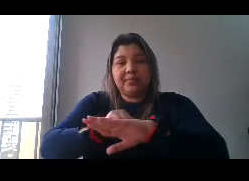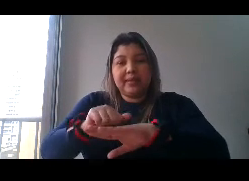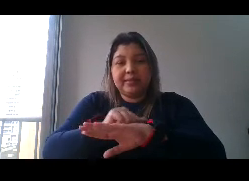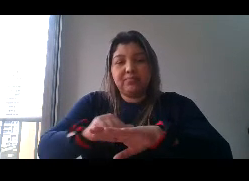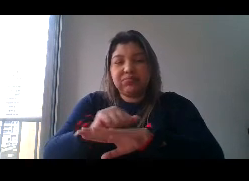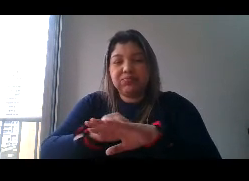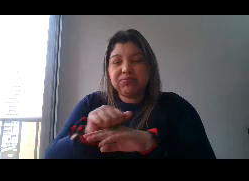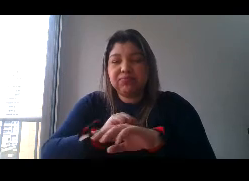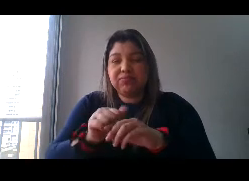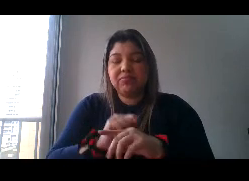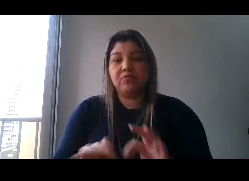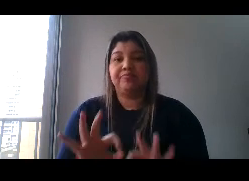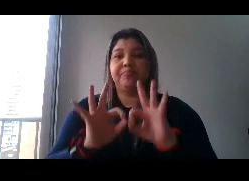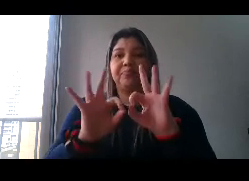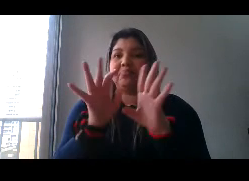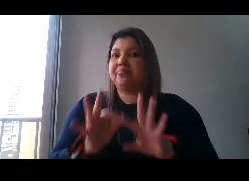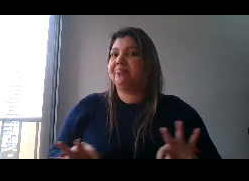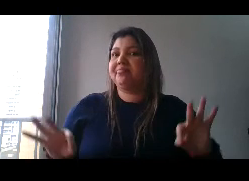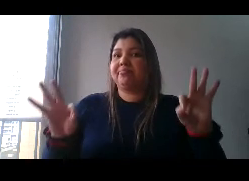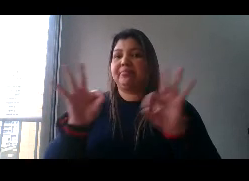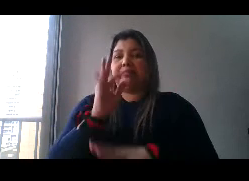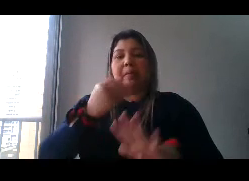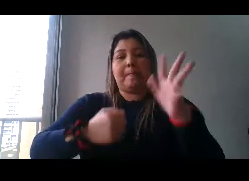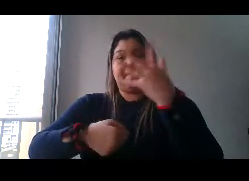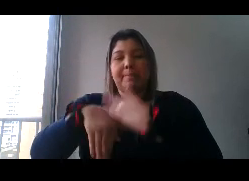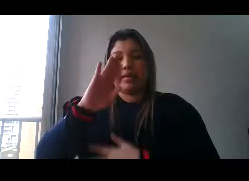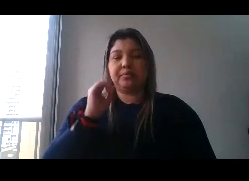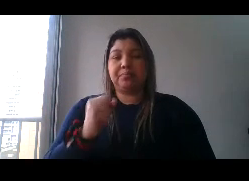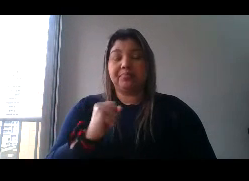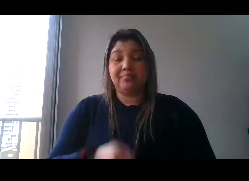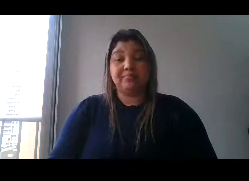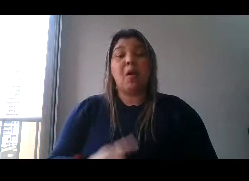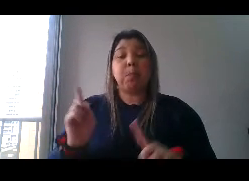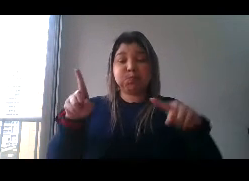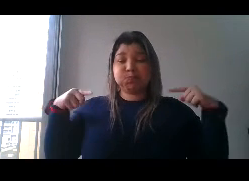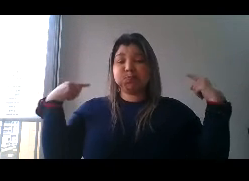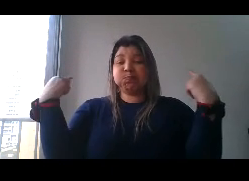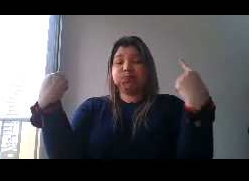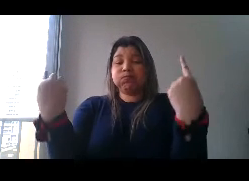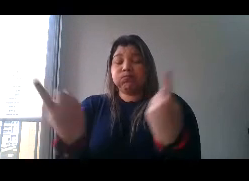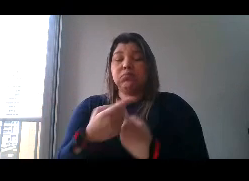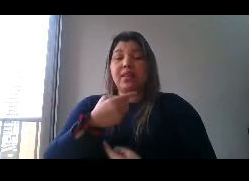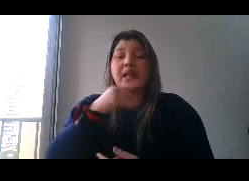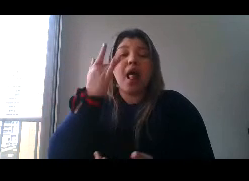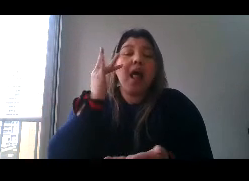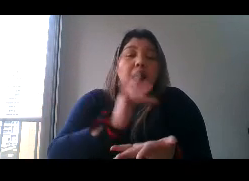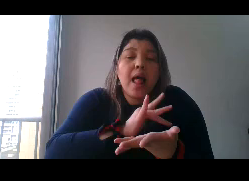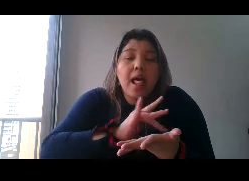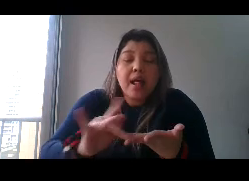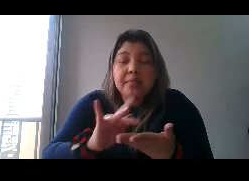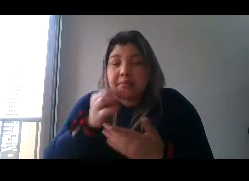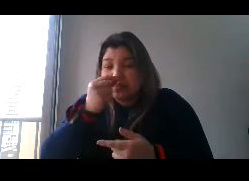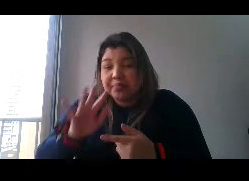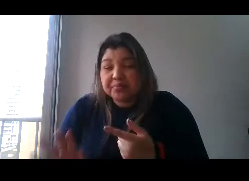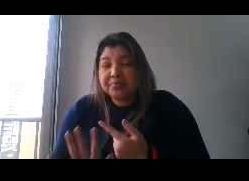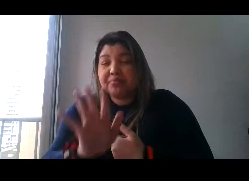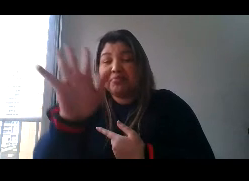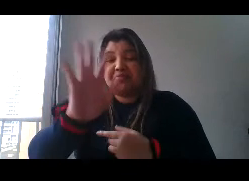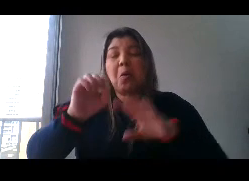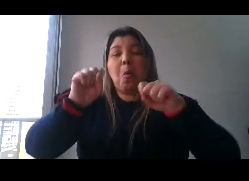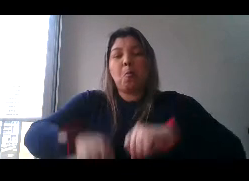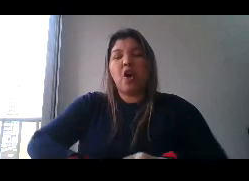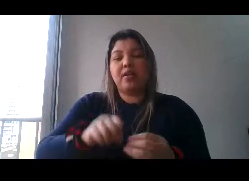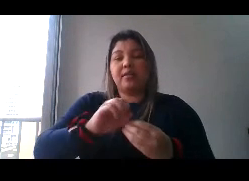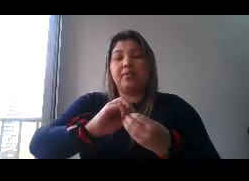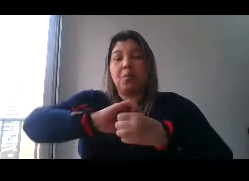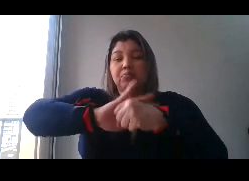vuelve resistente. Está demostrado que si hacemos limpieza y desinfección frecuentemente, acabamos con la persistencia de ese virus en esas